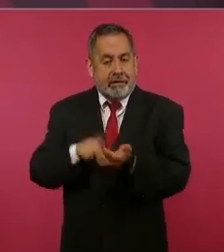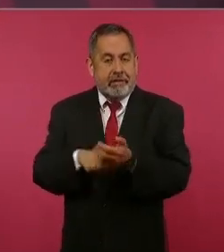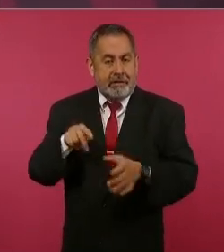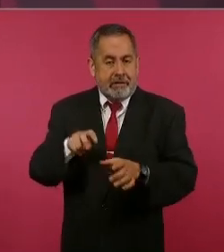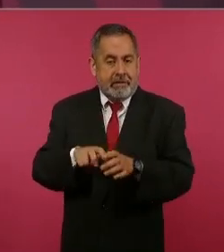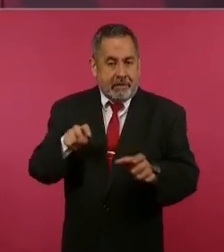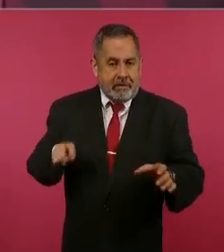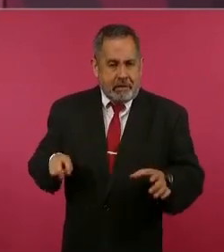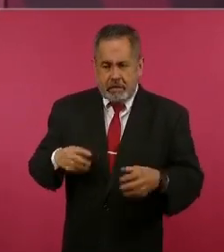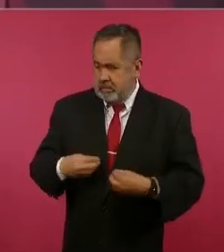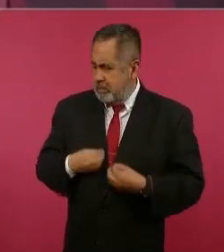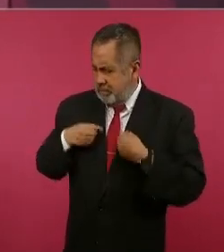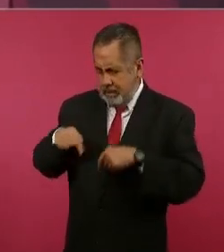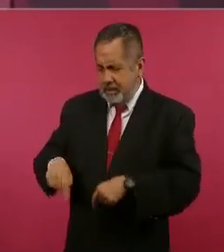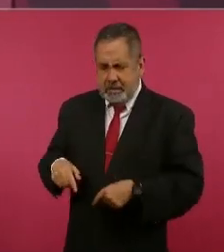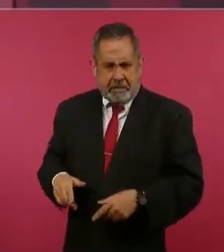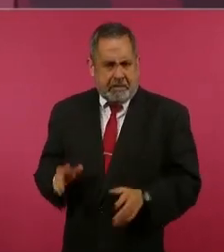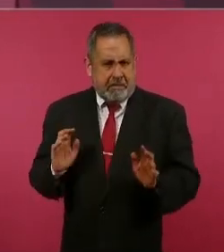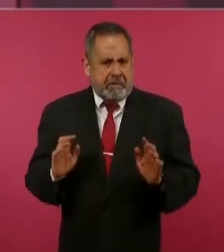sí vamos a estar aquí.